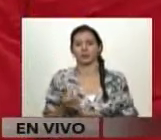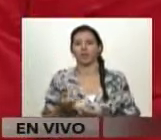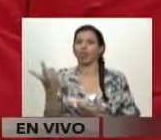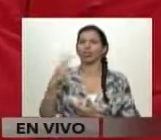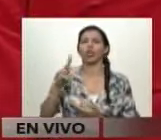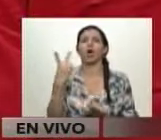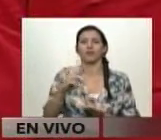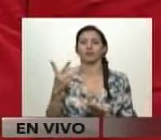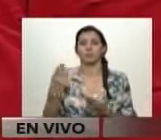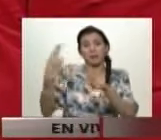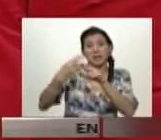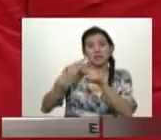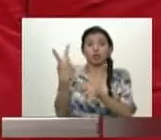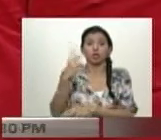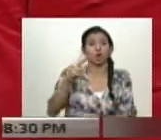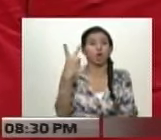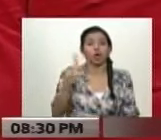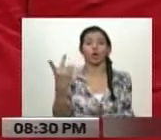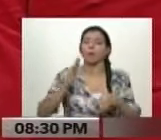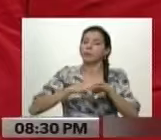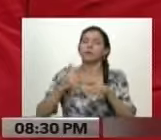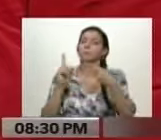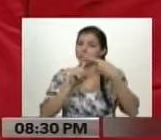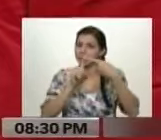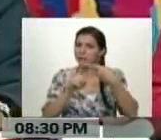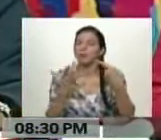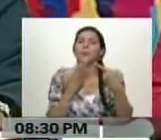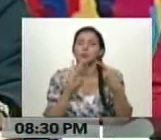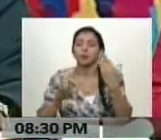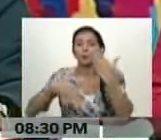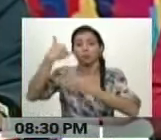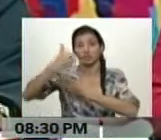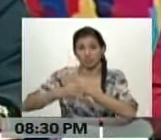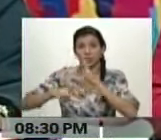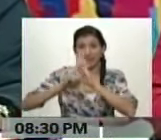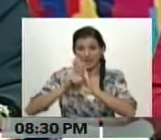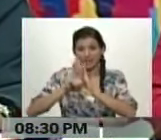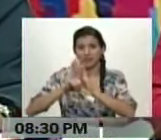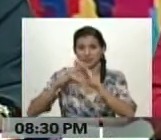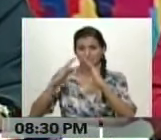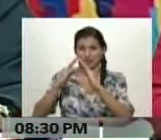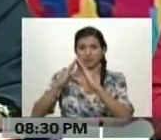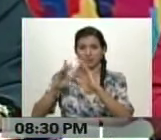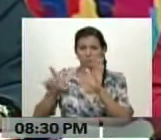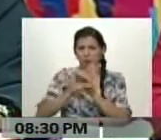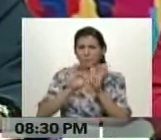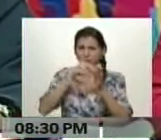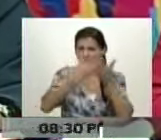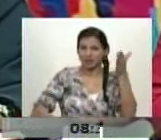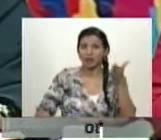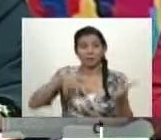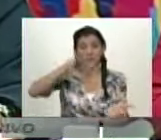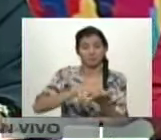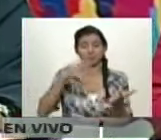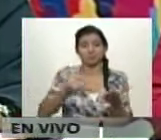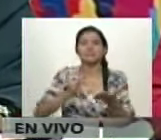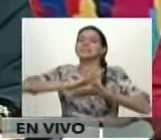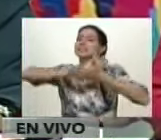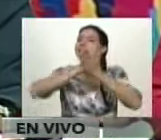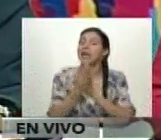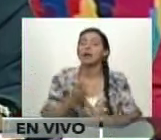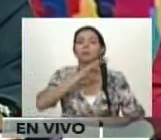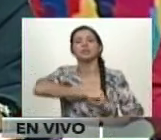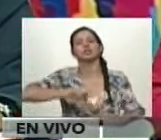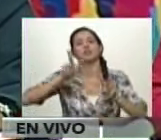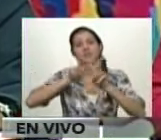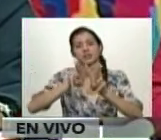amenaza, hermanos. Primero, si ese proyecto de ley se aprobara y fuera ley de la República, se acabaría la gran misión Vivienda